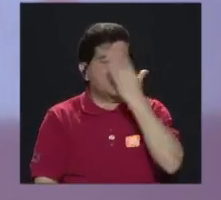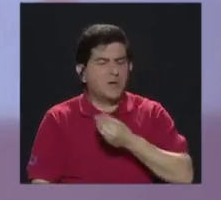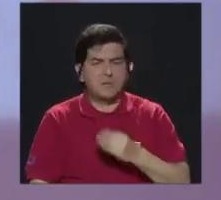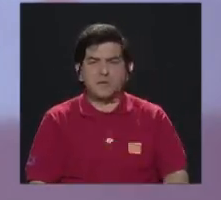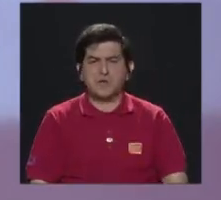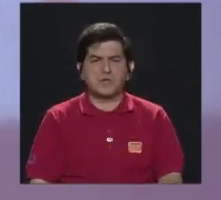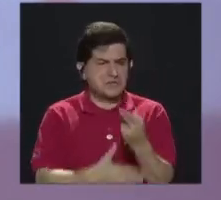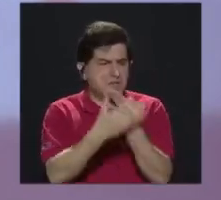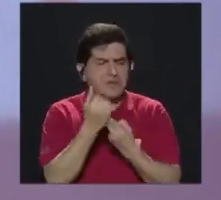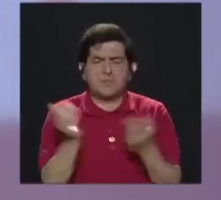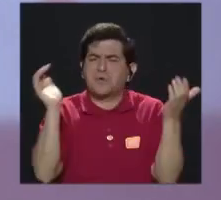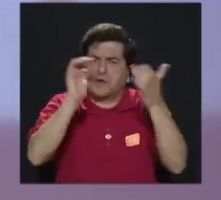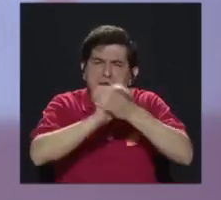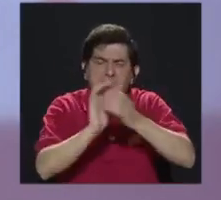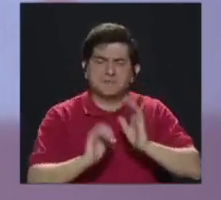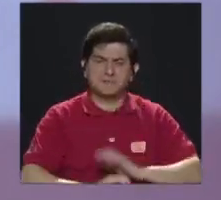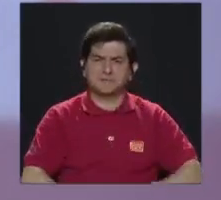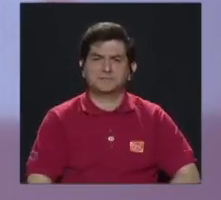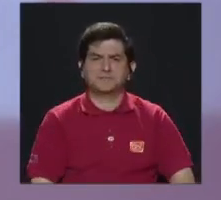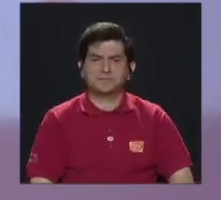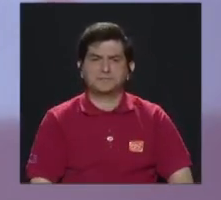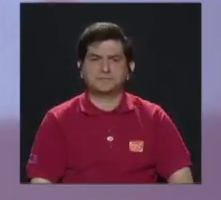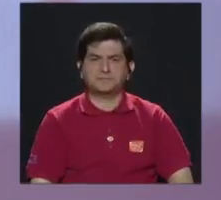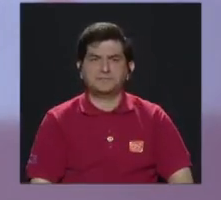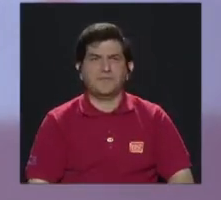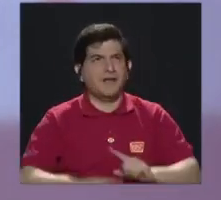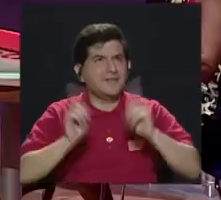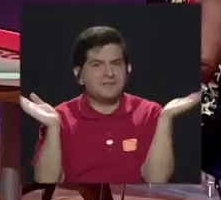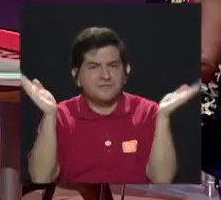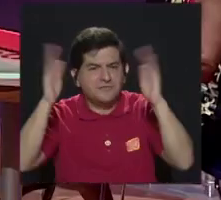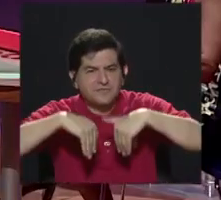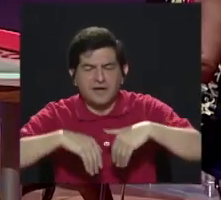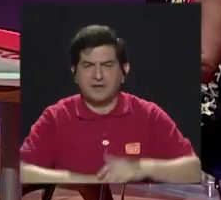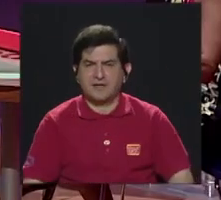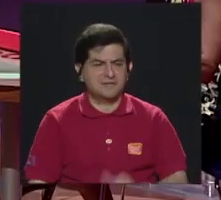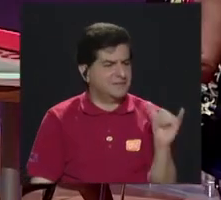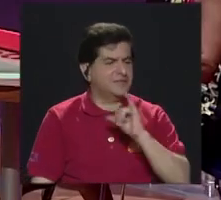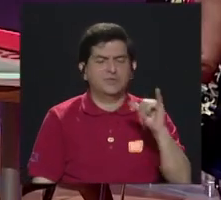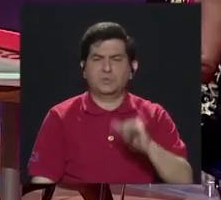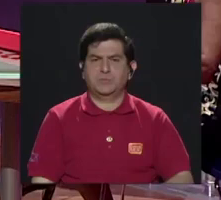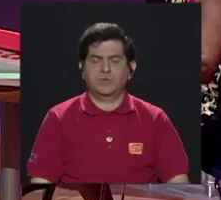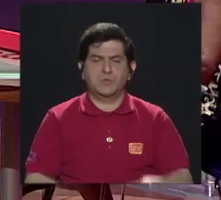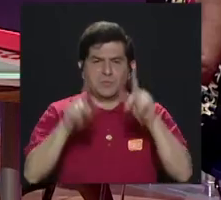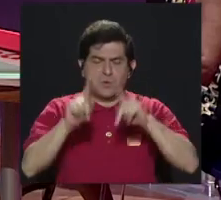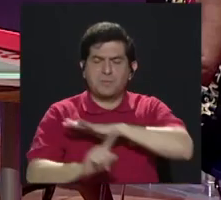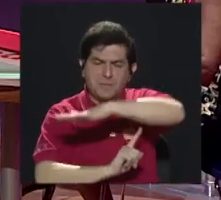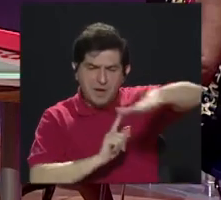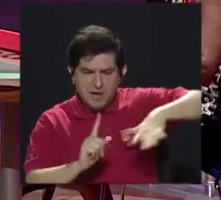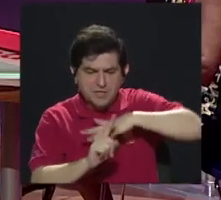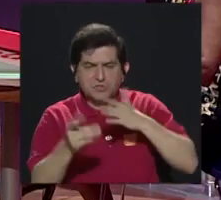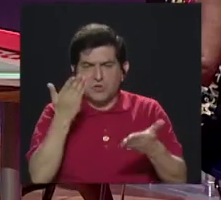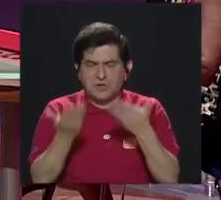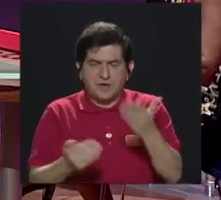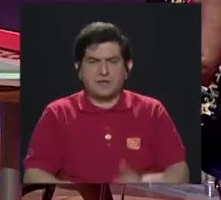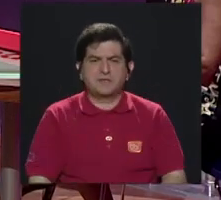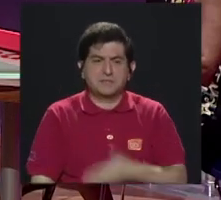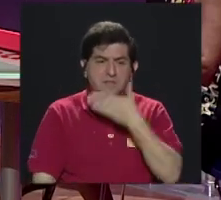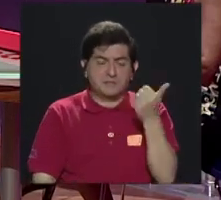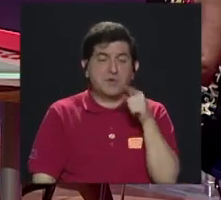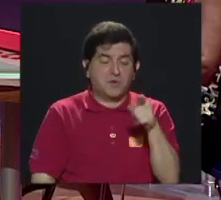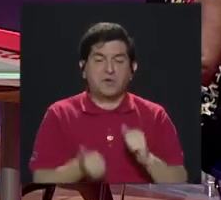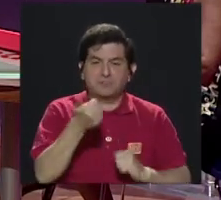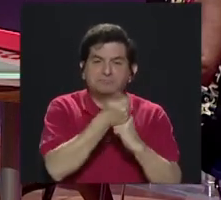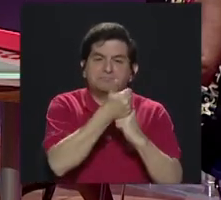cualquier pareja recién casada. O sea, es que no hay diferencia, viene a ser lo mismo. O sea, la gente que está alrededor es un poquito mejor por estar con